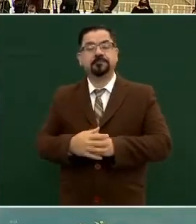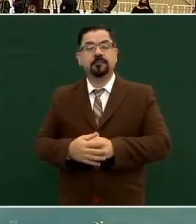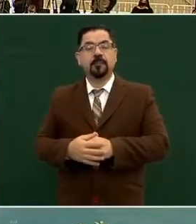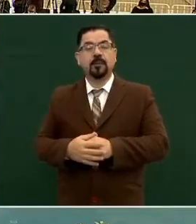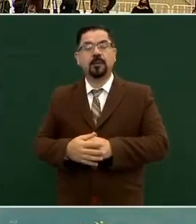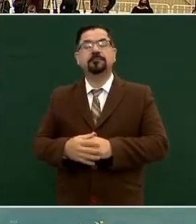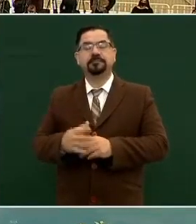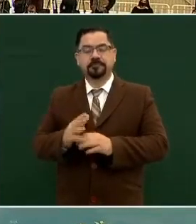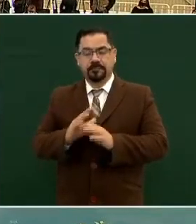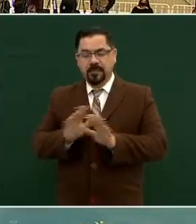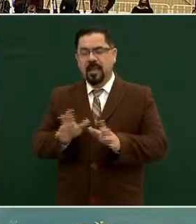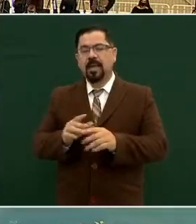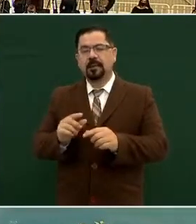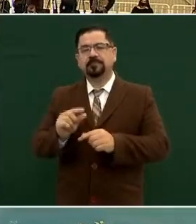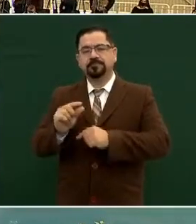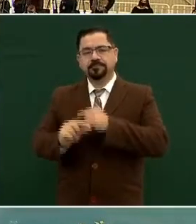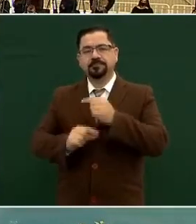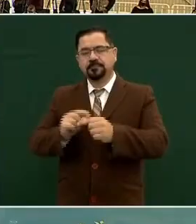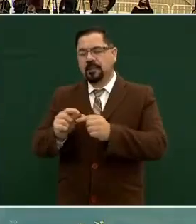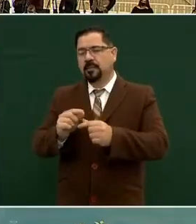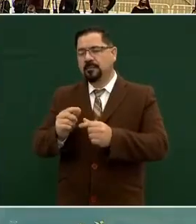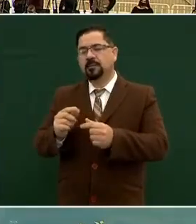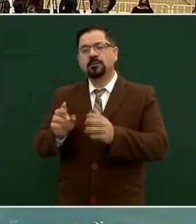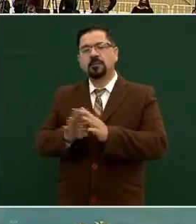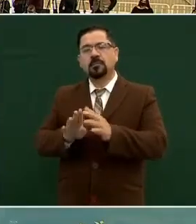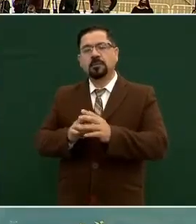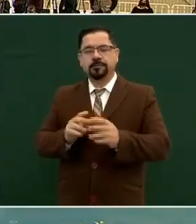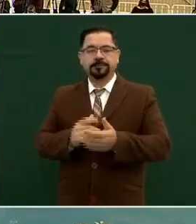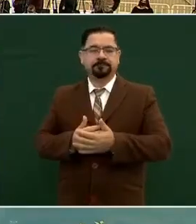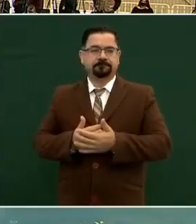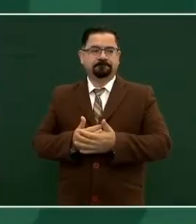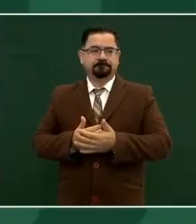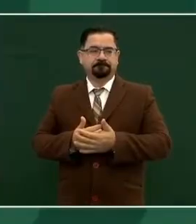Se está mejorando el mecanismo de protección a